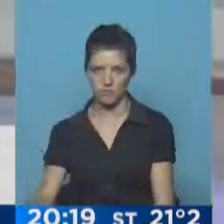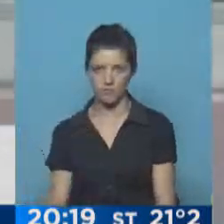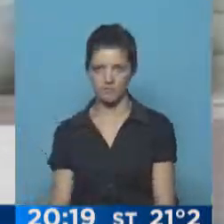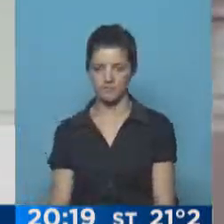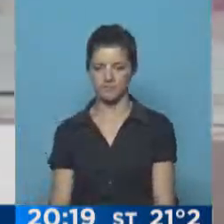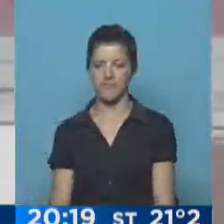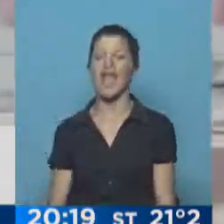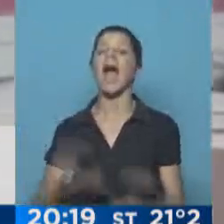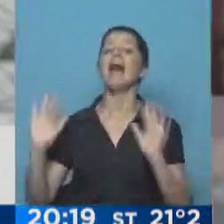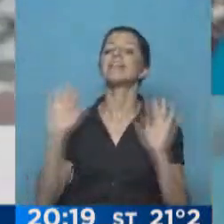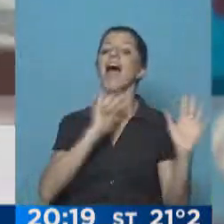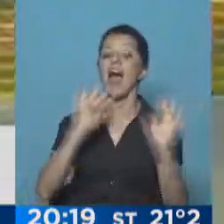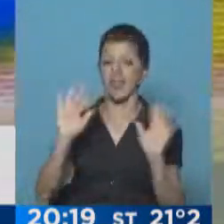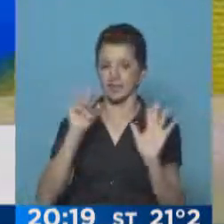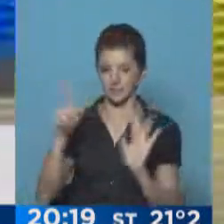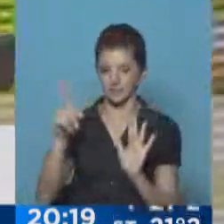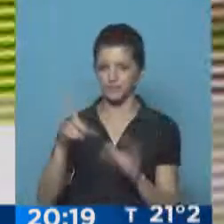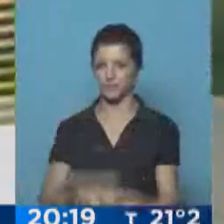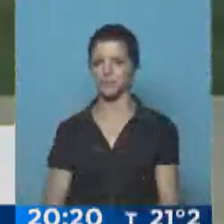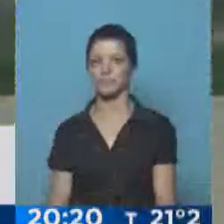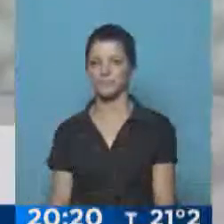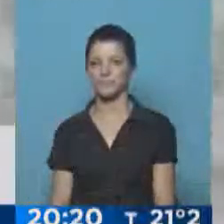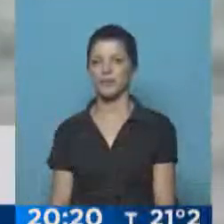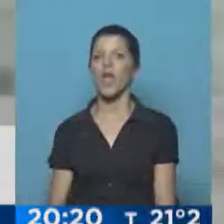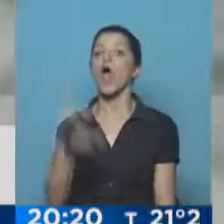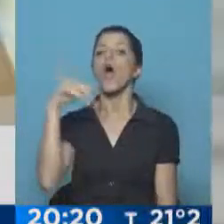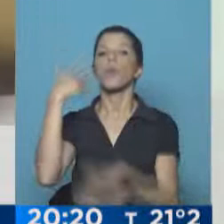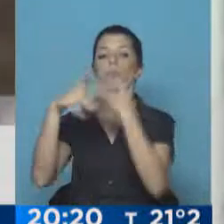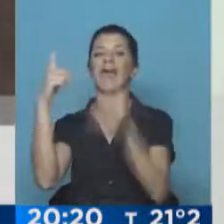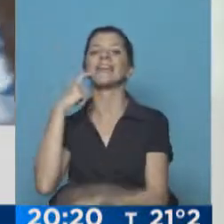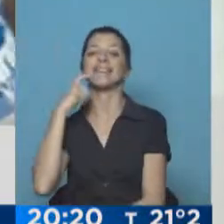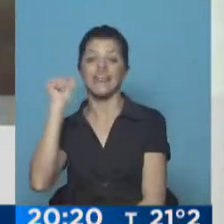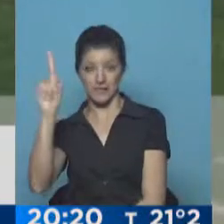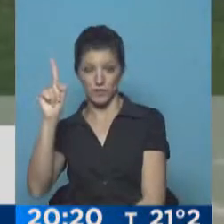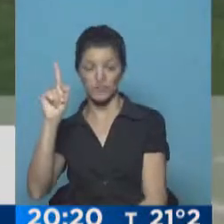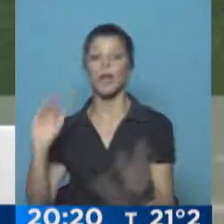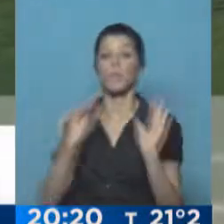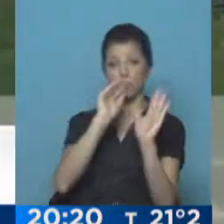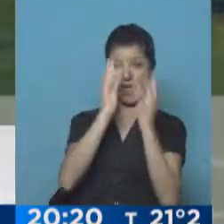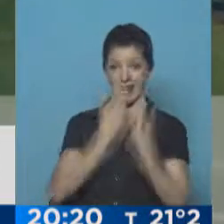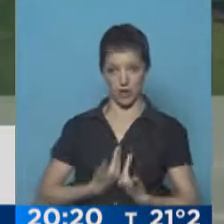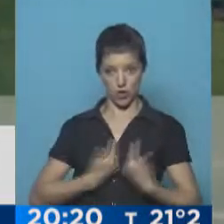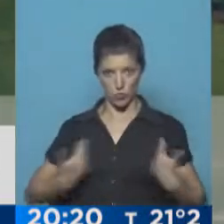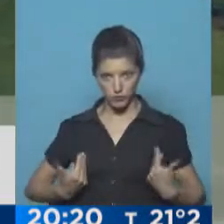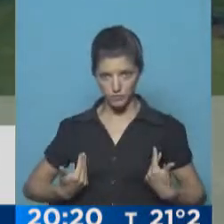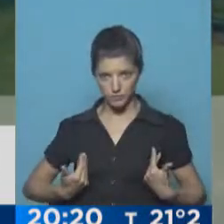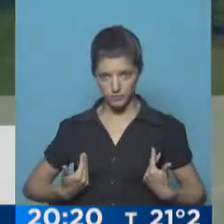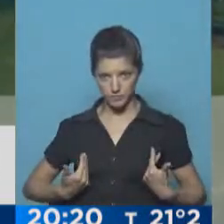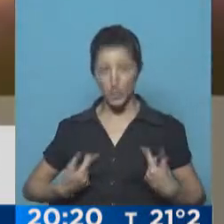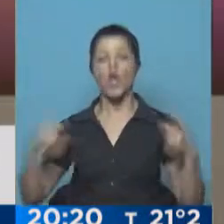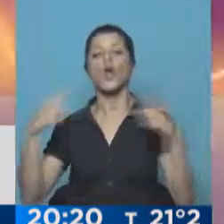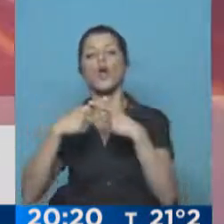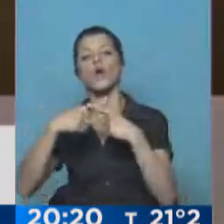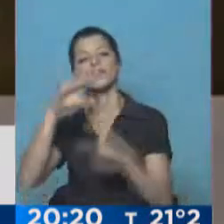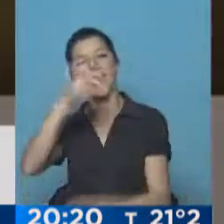Las atajadas. Un Sainz, el entrerriano, que ataja el Newell's. A César Delgado,